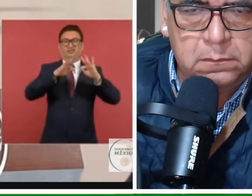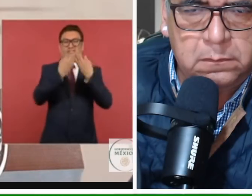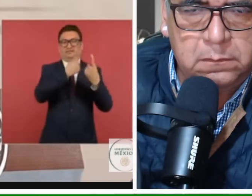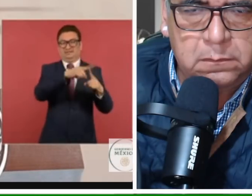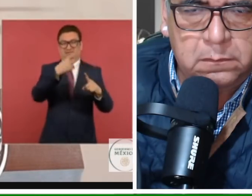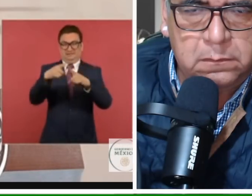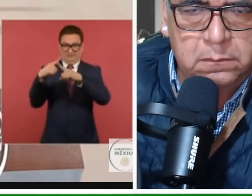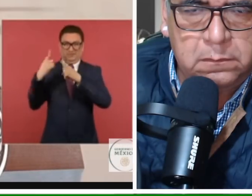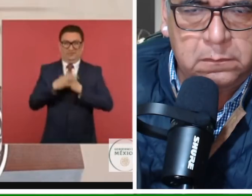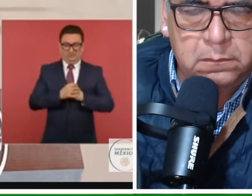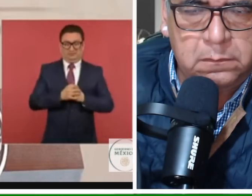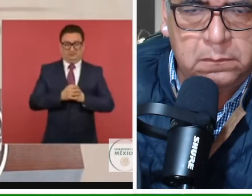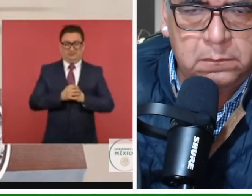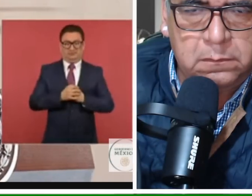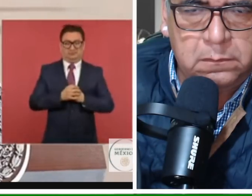dentro de todo.